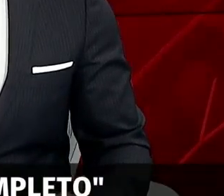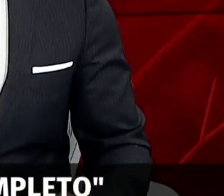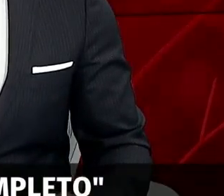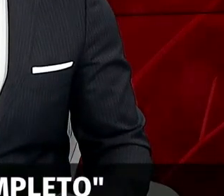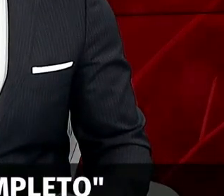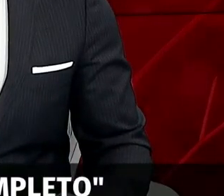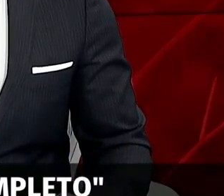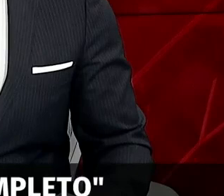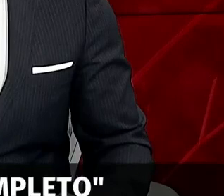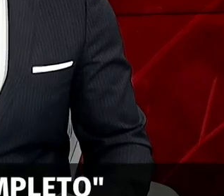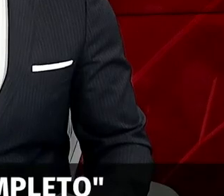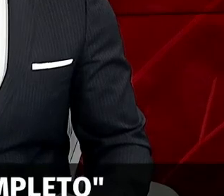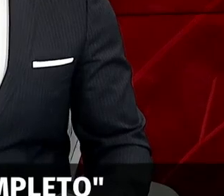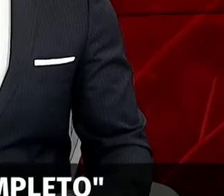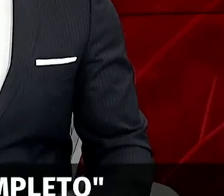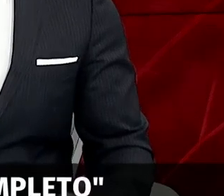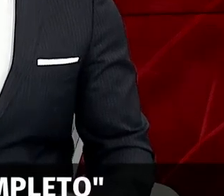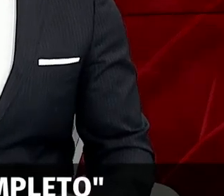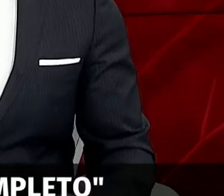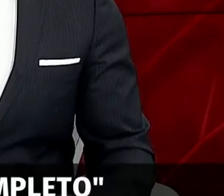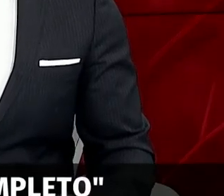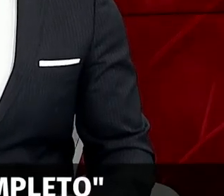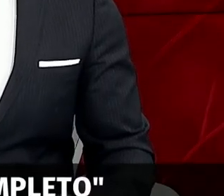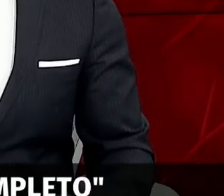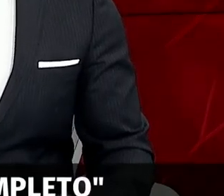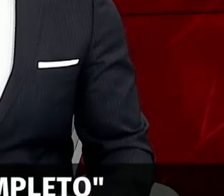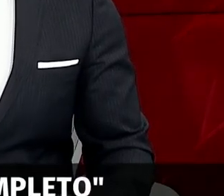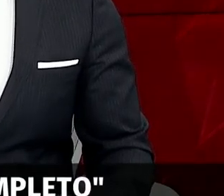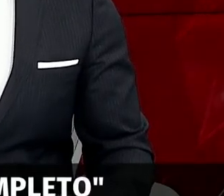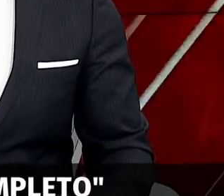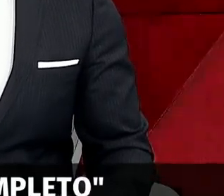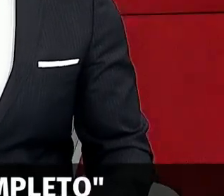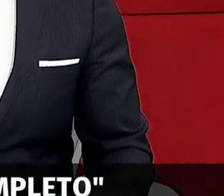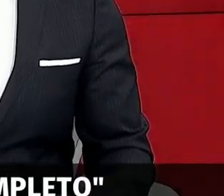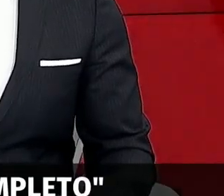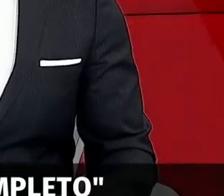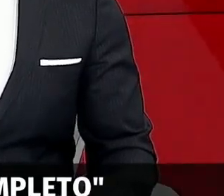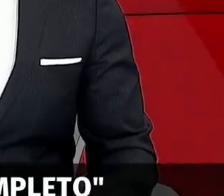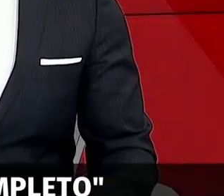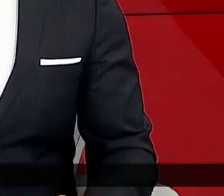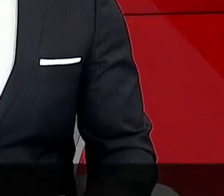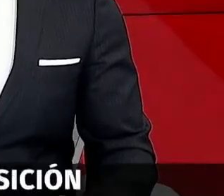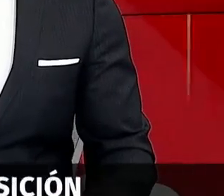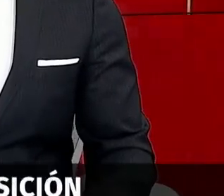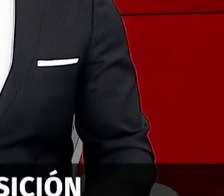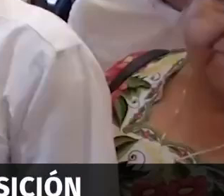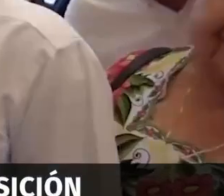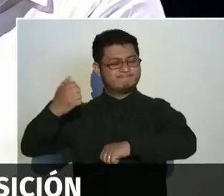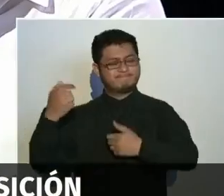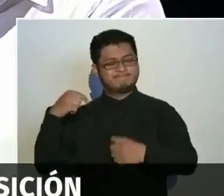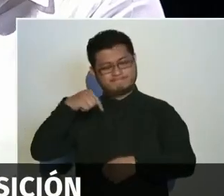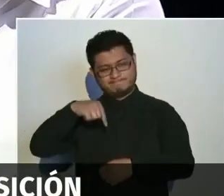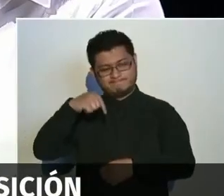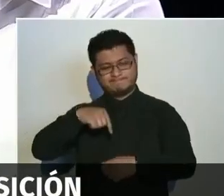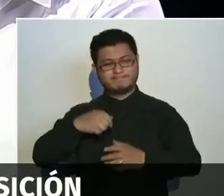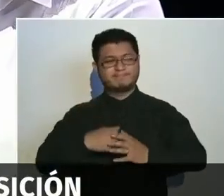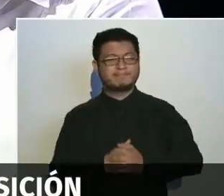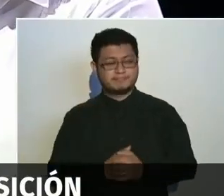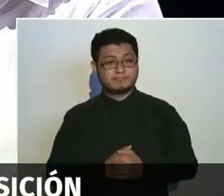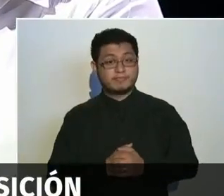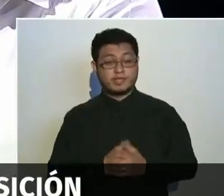no Mira yo no te diría que es el método yo te digo que es una decisión pues que pensé durante mucho tiempo muy bien reflexionada